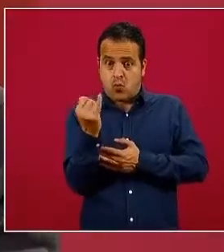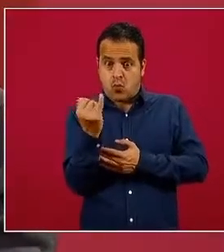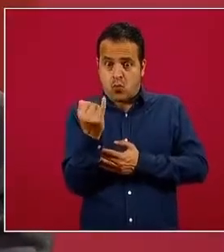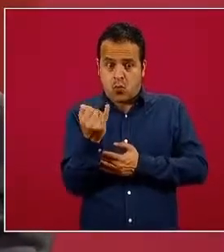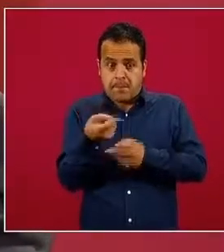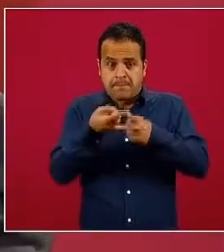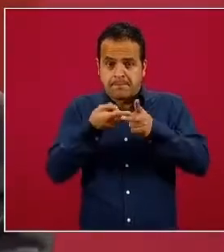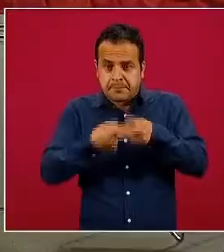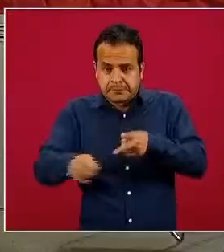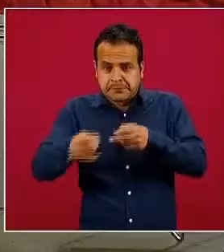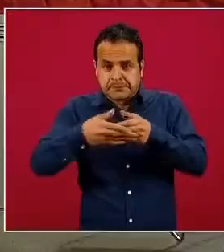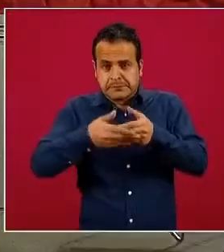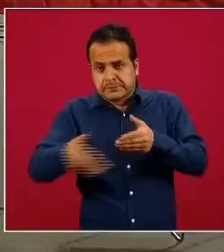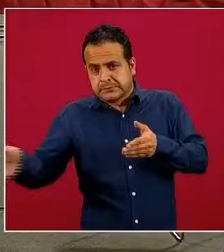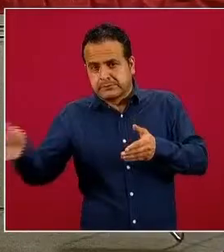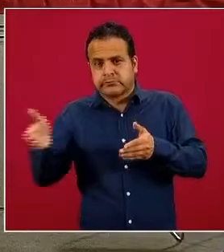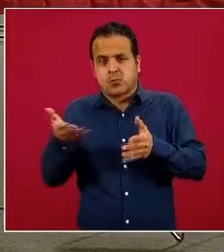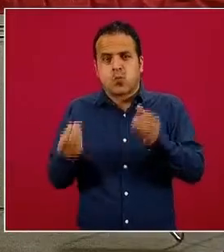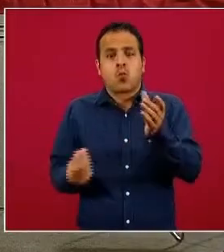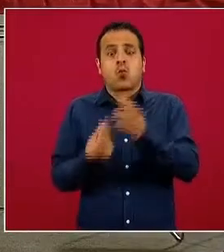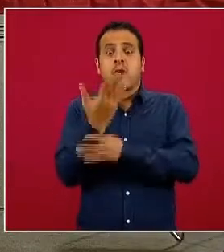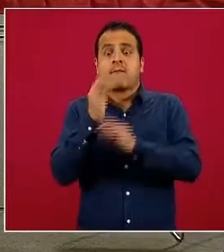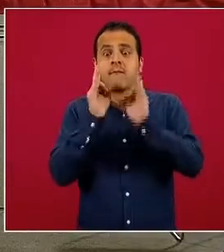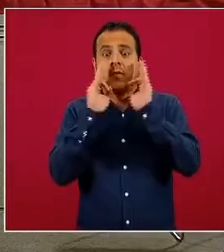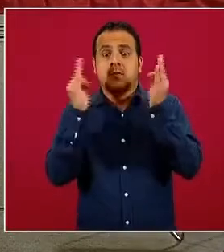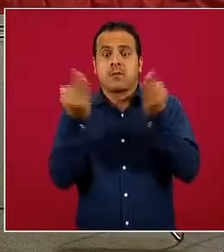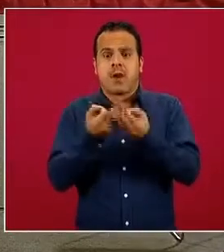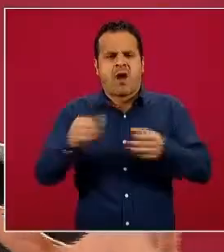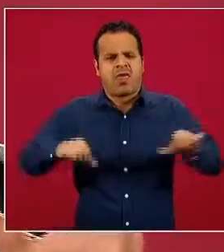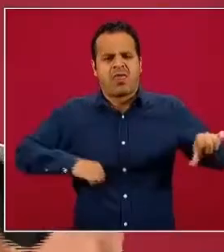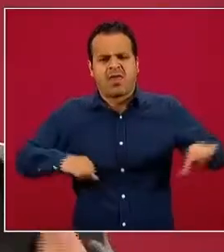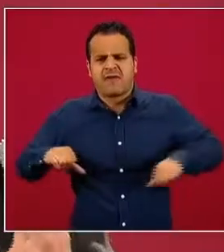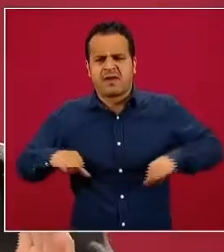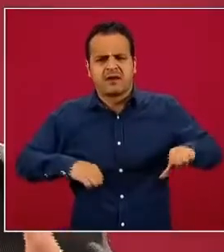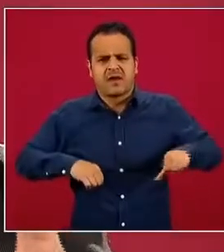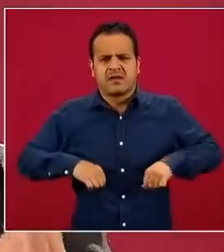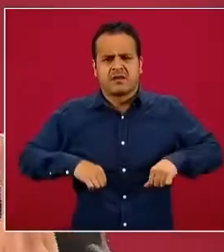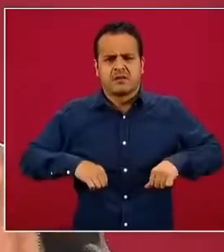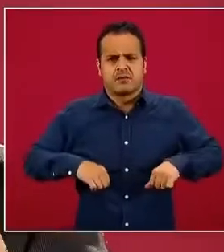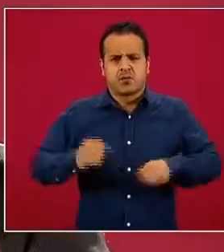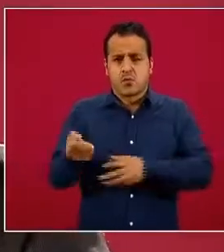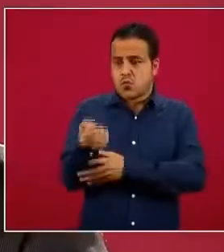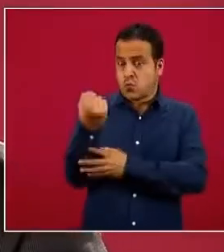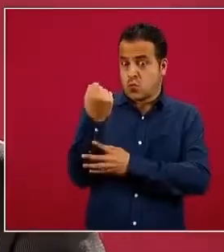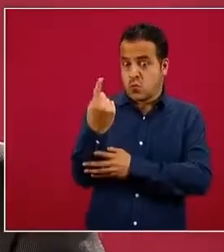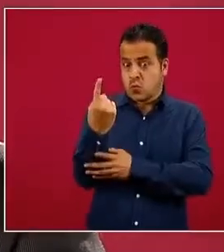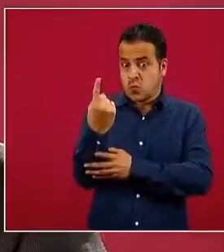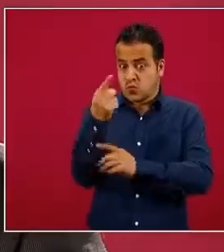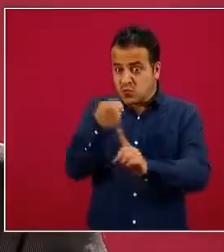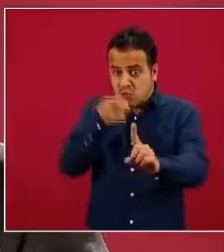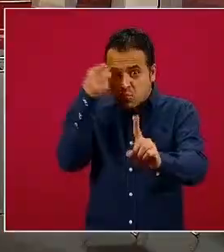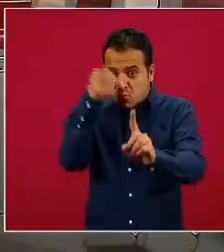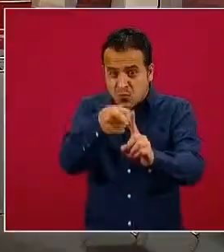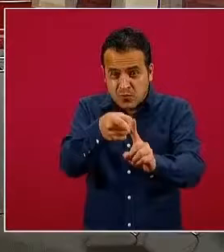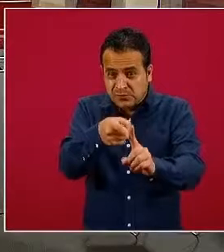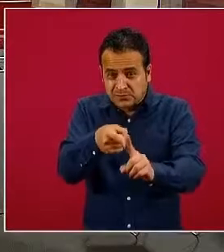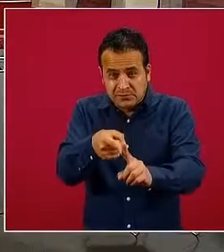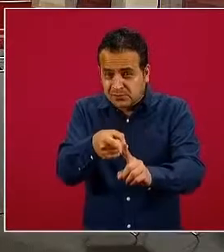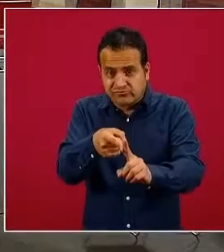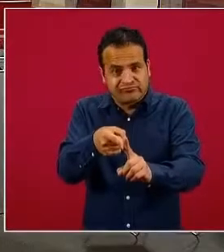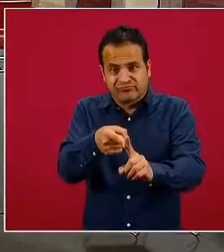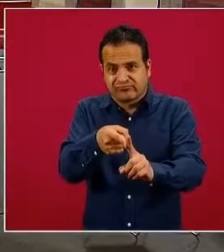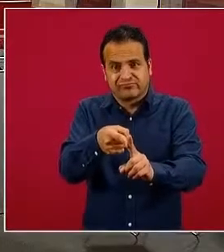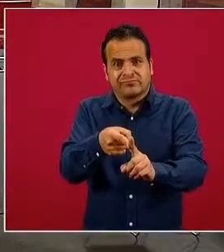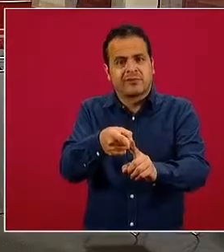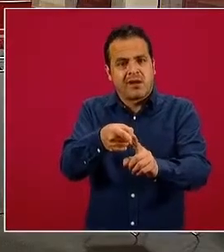proceso de la nueva normalidad, en donde en vez de tener una sola serie de intervenciones, empezamos